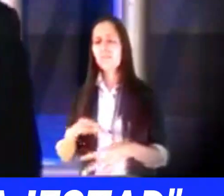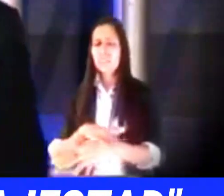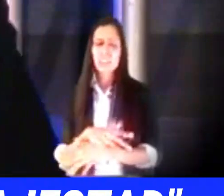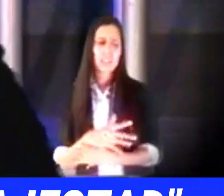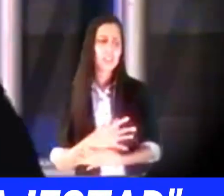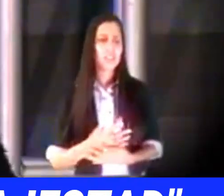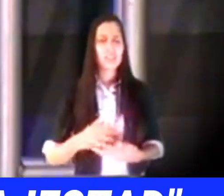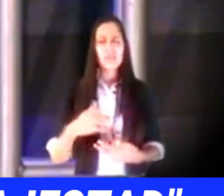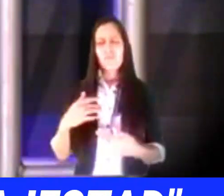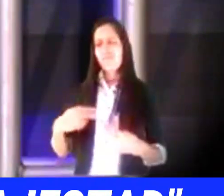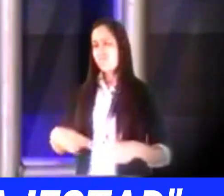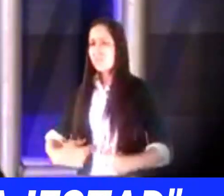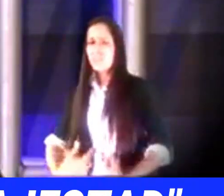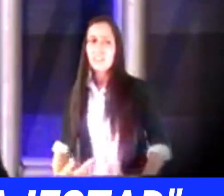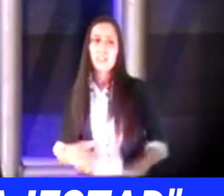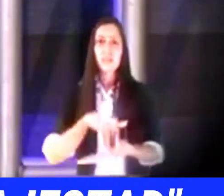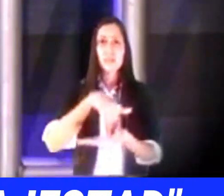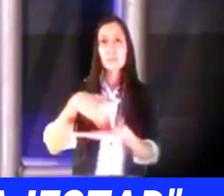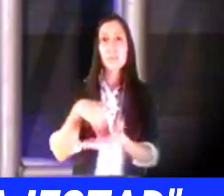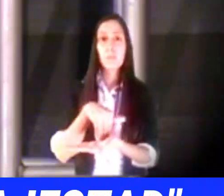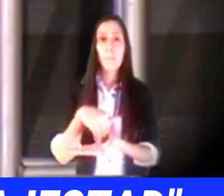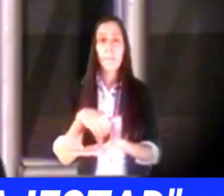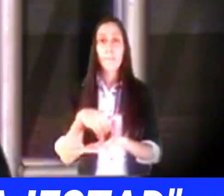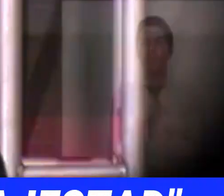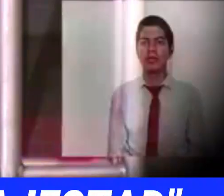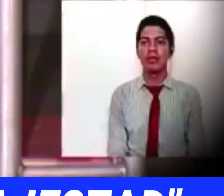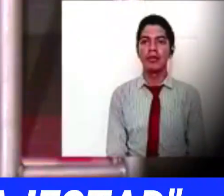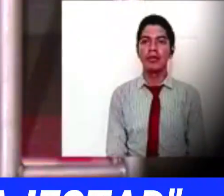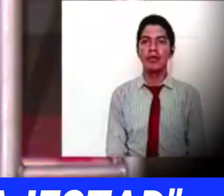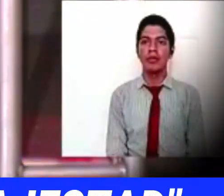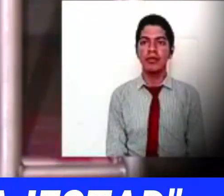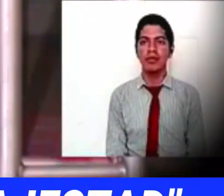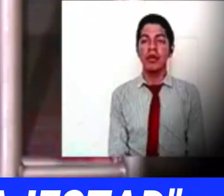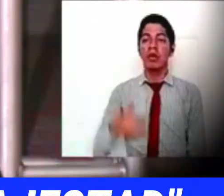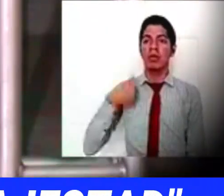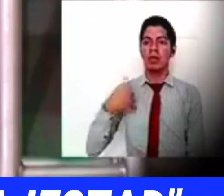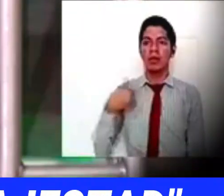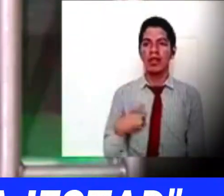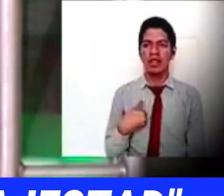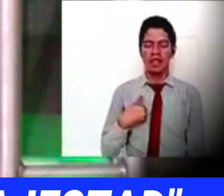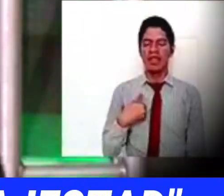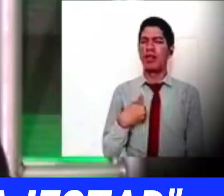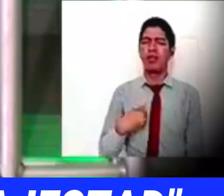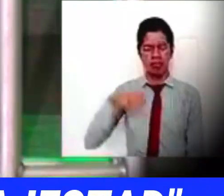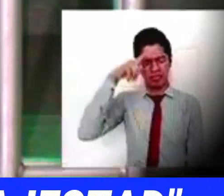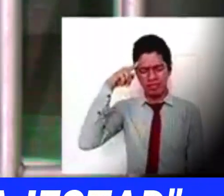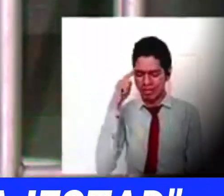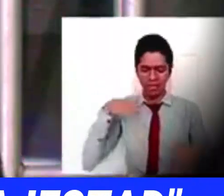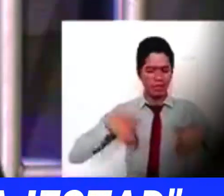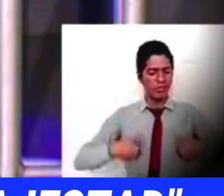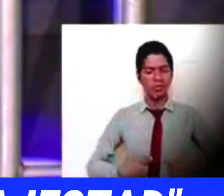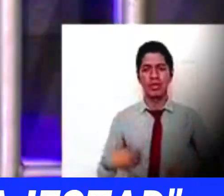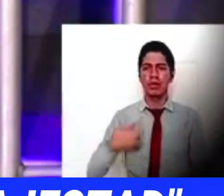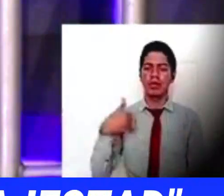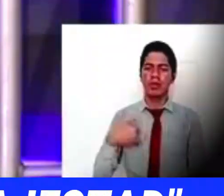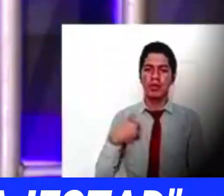dice la Biblia. La palabra del Señor dice: los muchachos se fatigan y se cansan, los jóvenes flaquean y